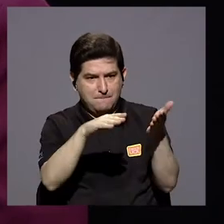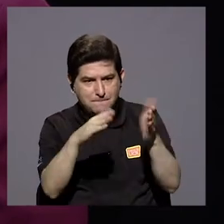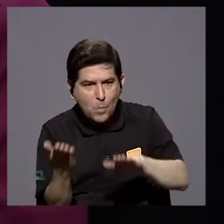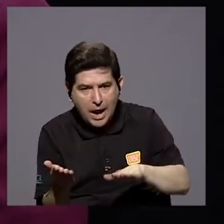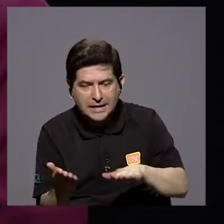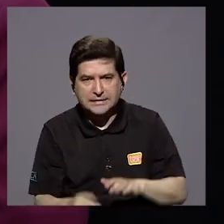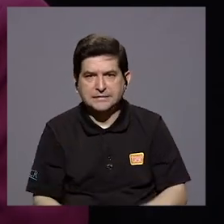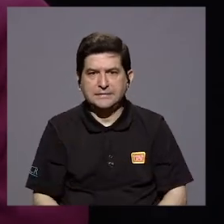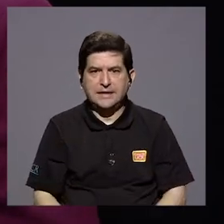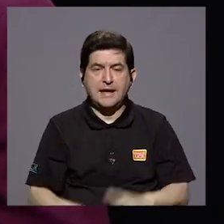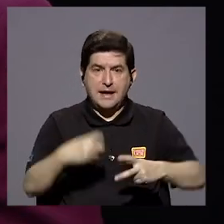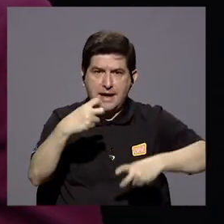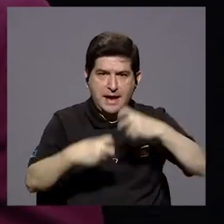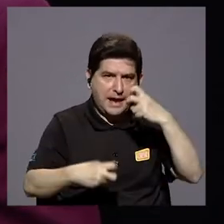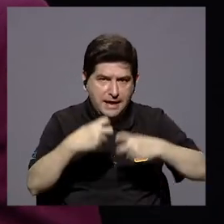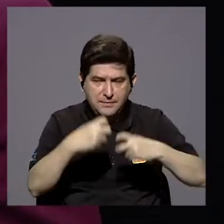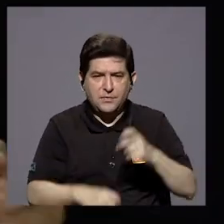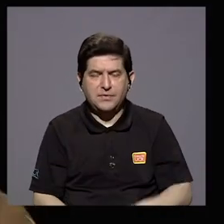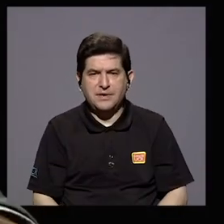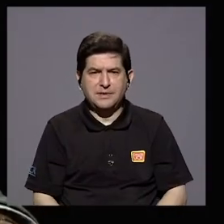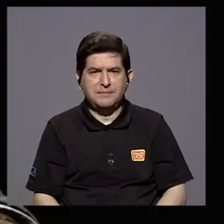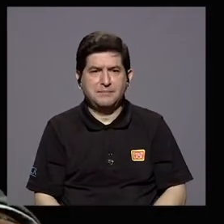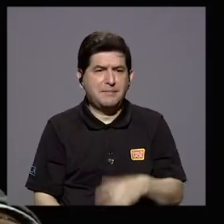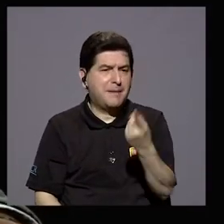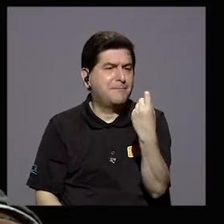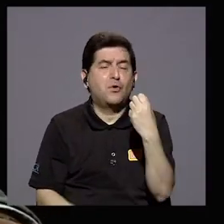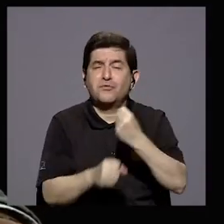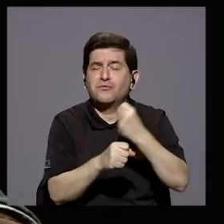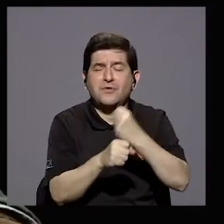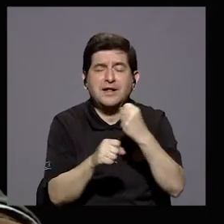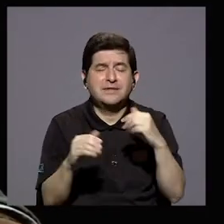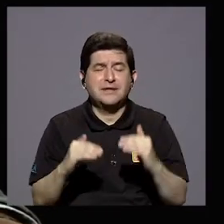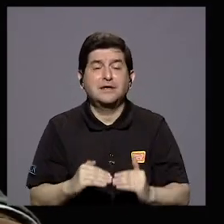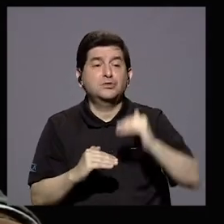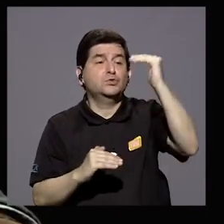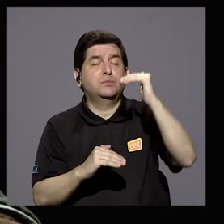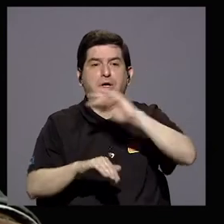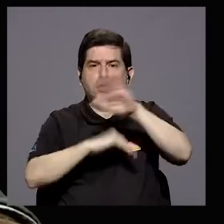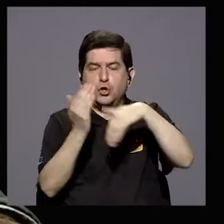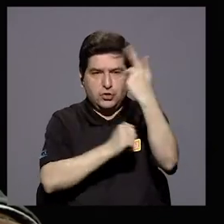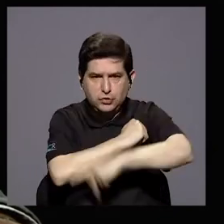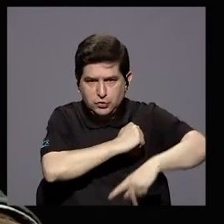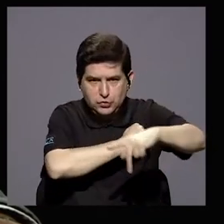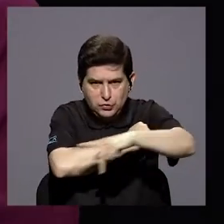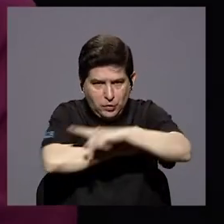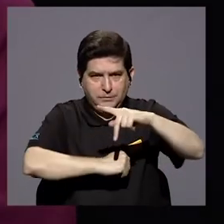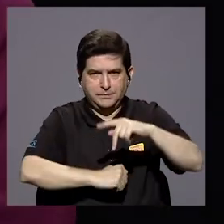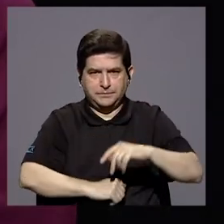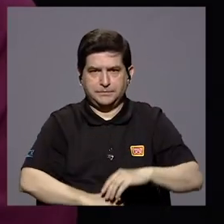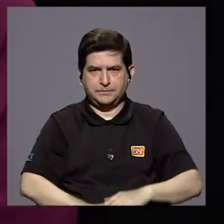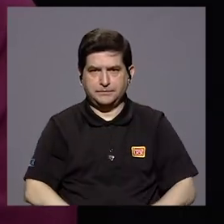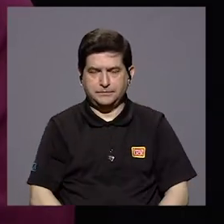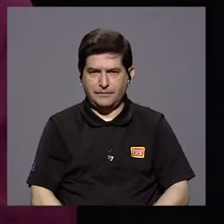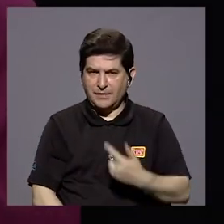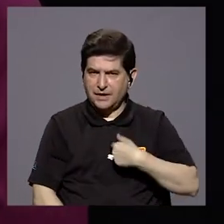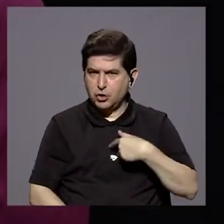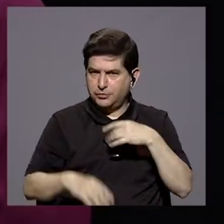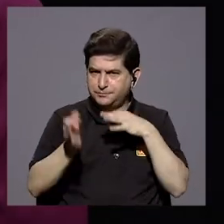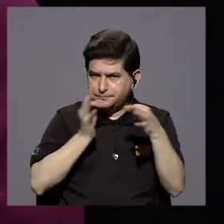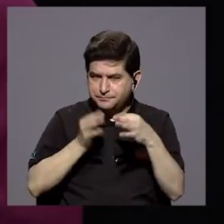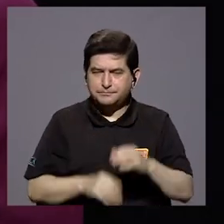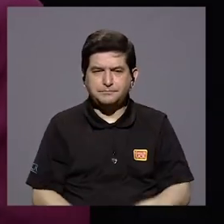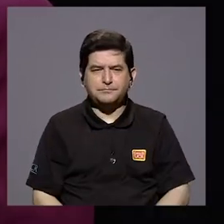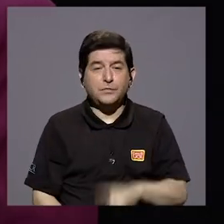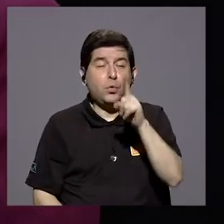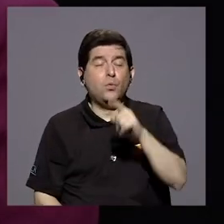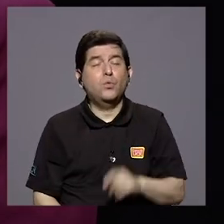muerto por el problema ese. El desempleo más alto del país. El desempleo más alto del país, sí. Bueno, yo le voy a decir que una